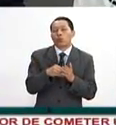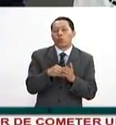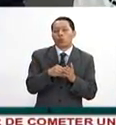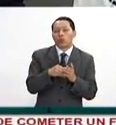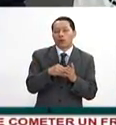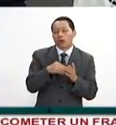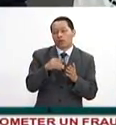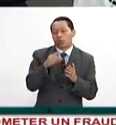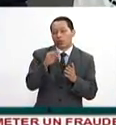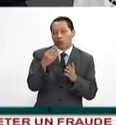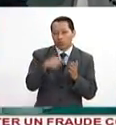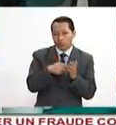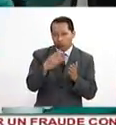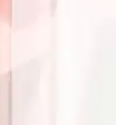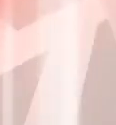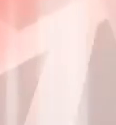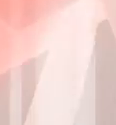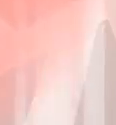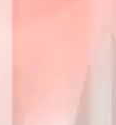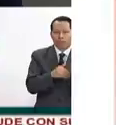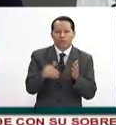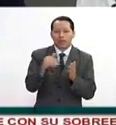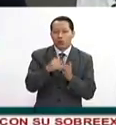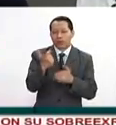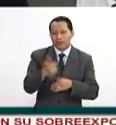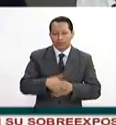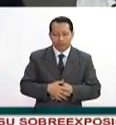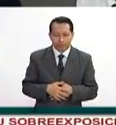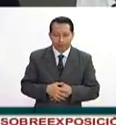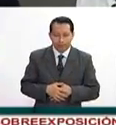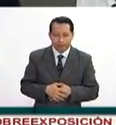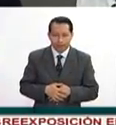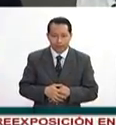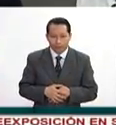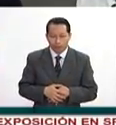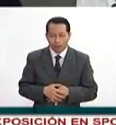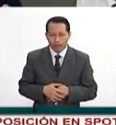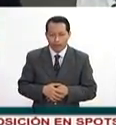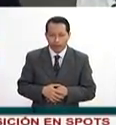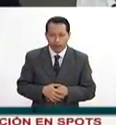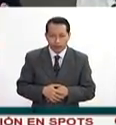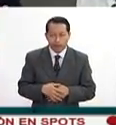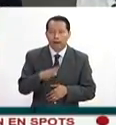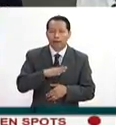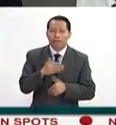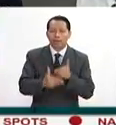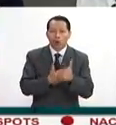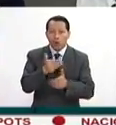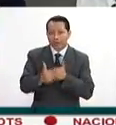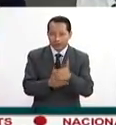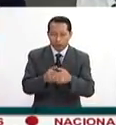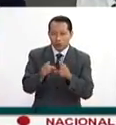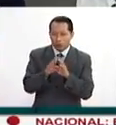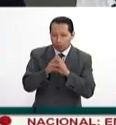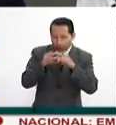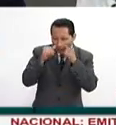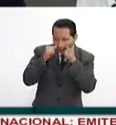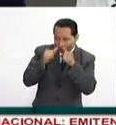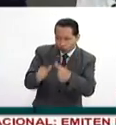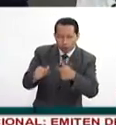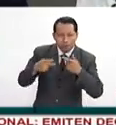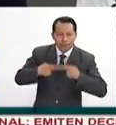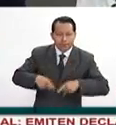44.43 millones de pesos. Y con relación a los procesos que derivan de la atención a